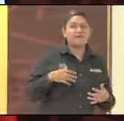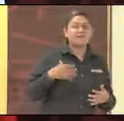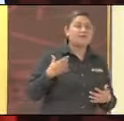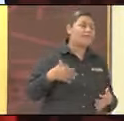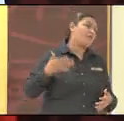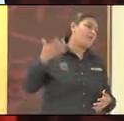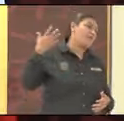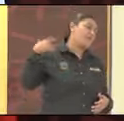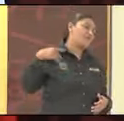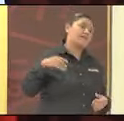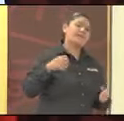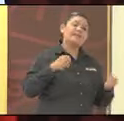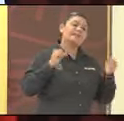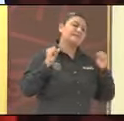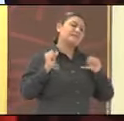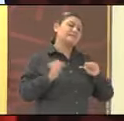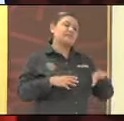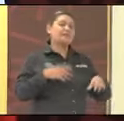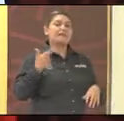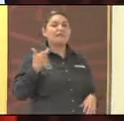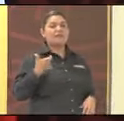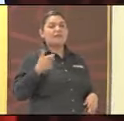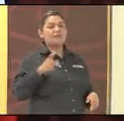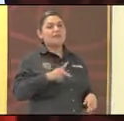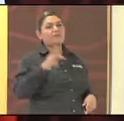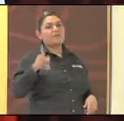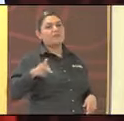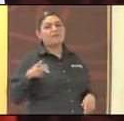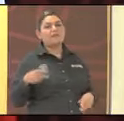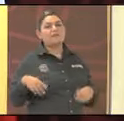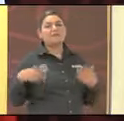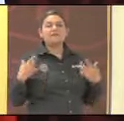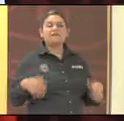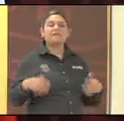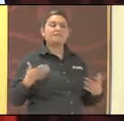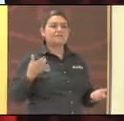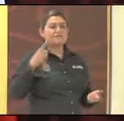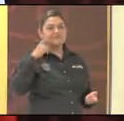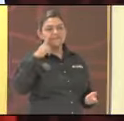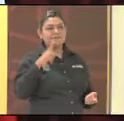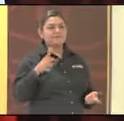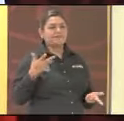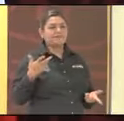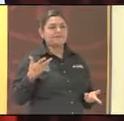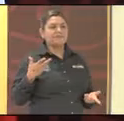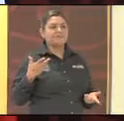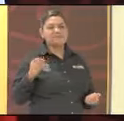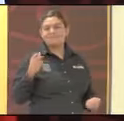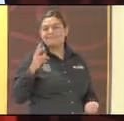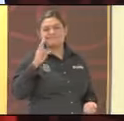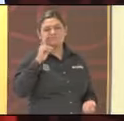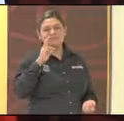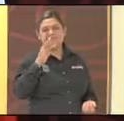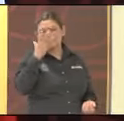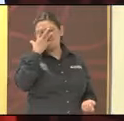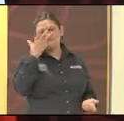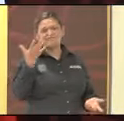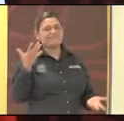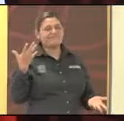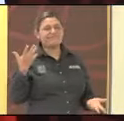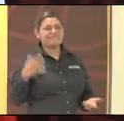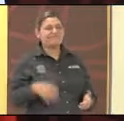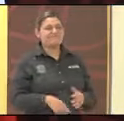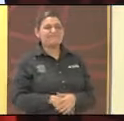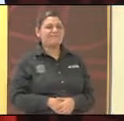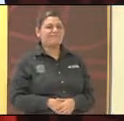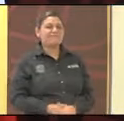el dinero del pueblo. Fíjense nada más, qué comentarios, ¿eh? De veras que dan pena ajena, de veras, ¿eh?